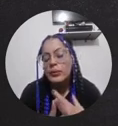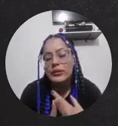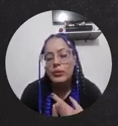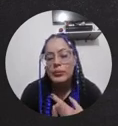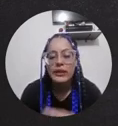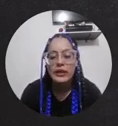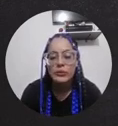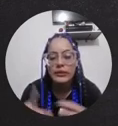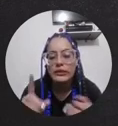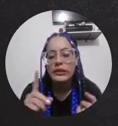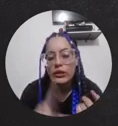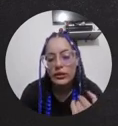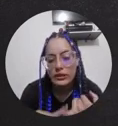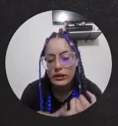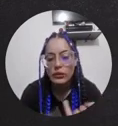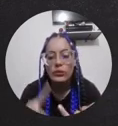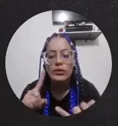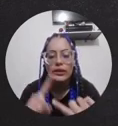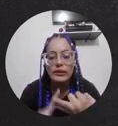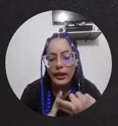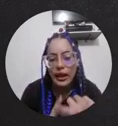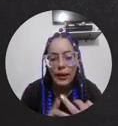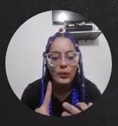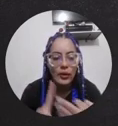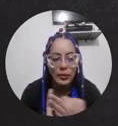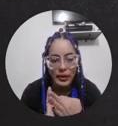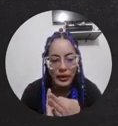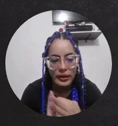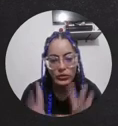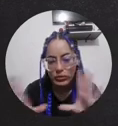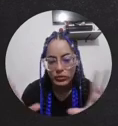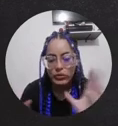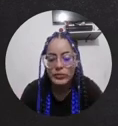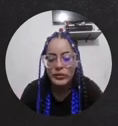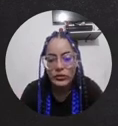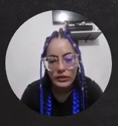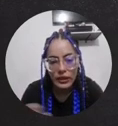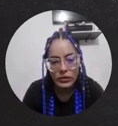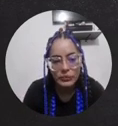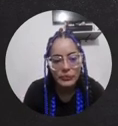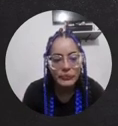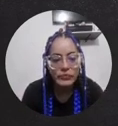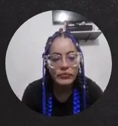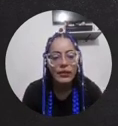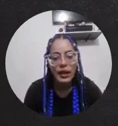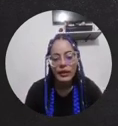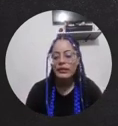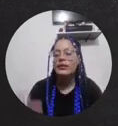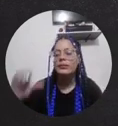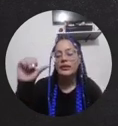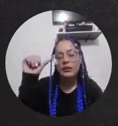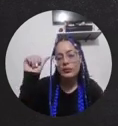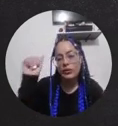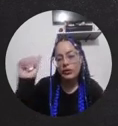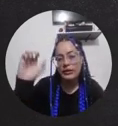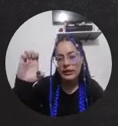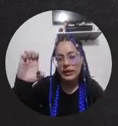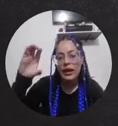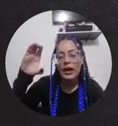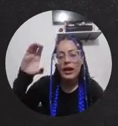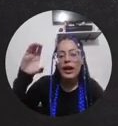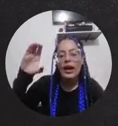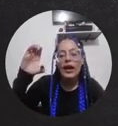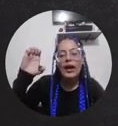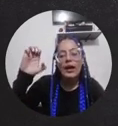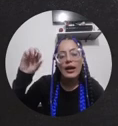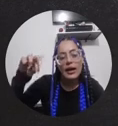Estos papeles comerciales pueden ser lo recibo, la letra de cambio y el pagari, que son los más utilizados. Aquí también tenemos lo que es